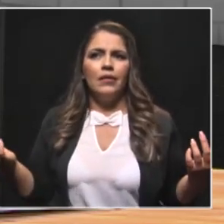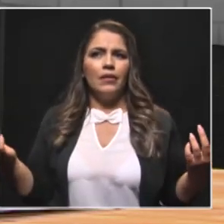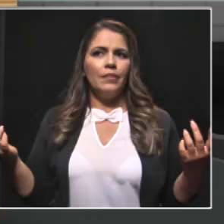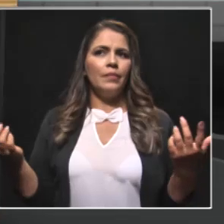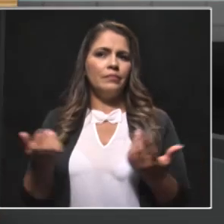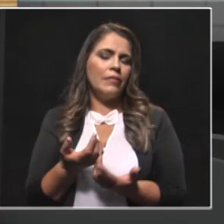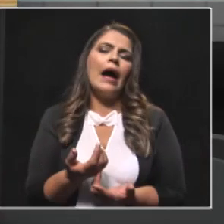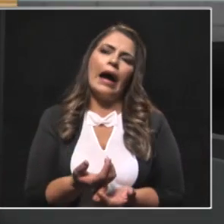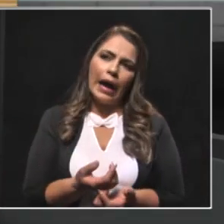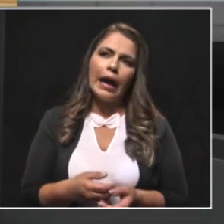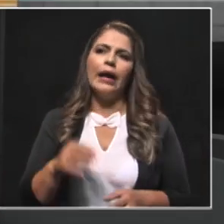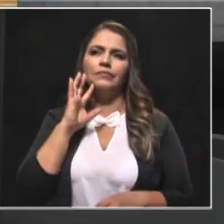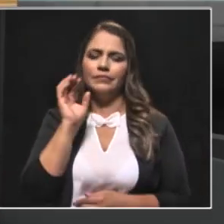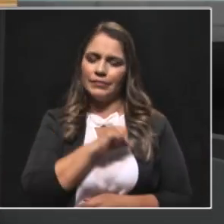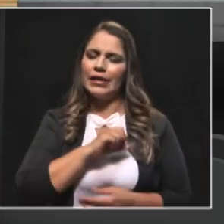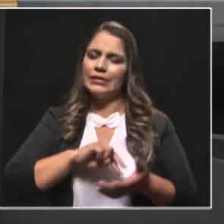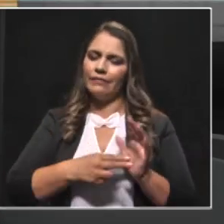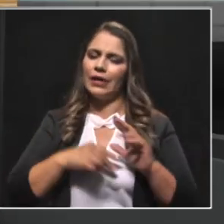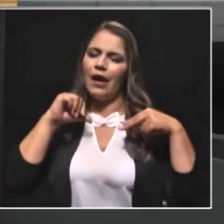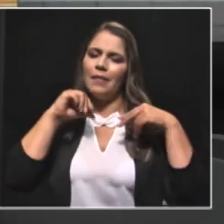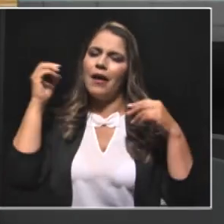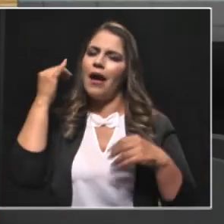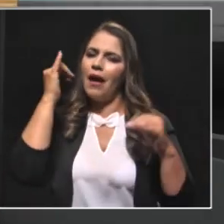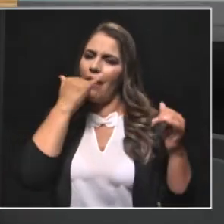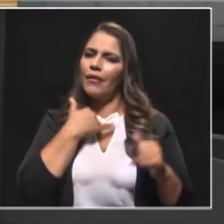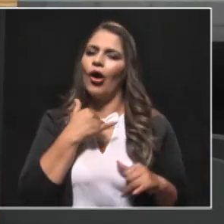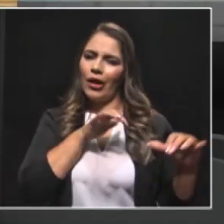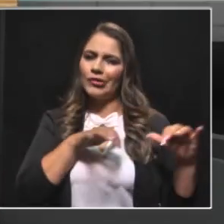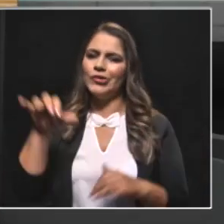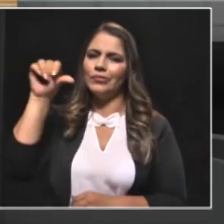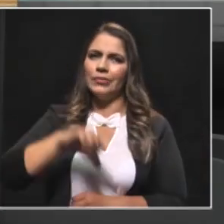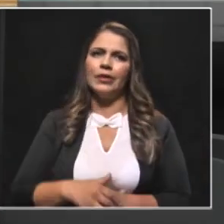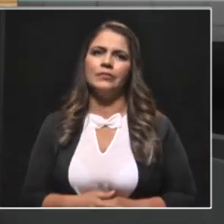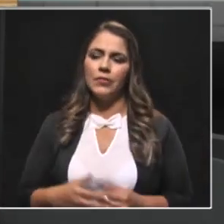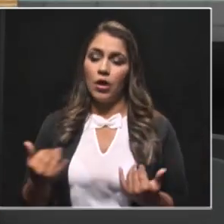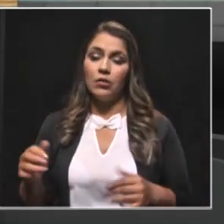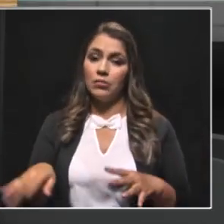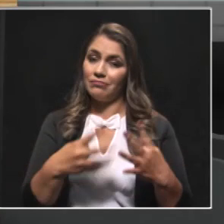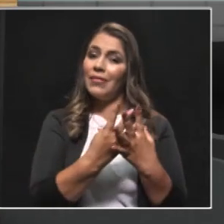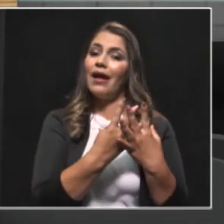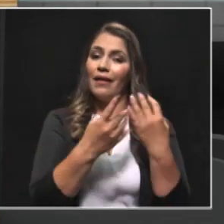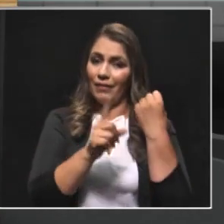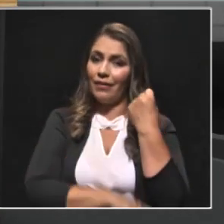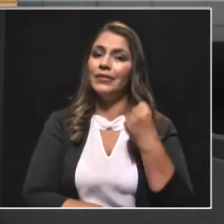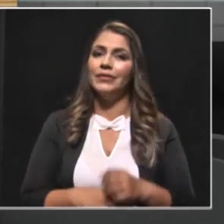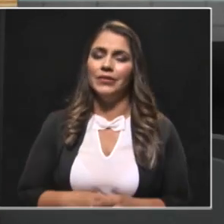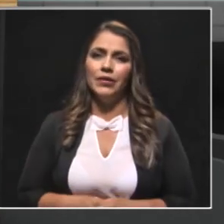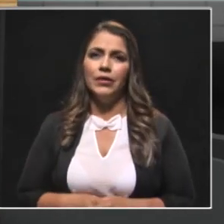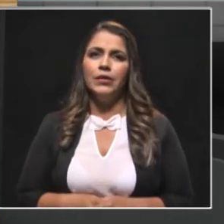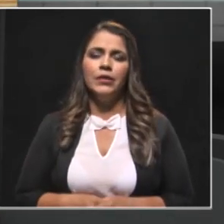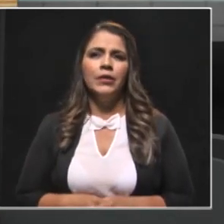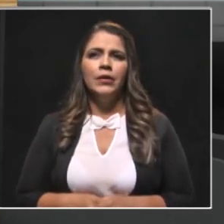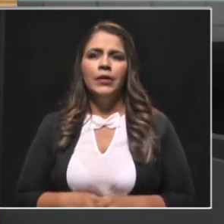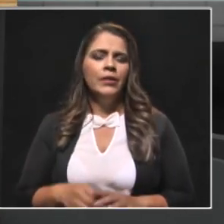en Envigado? Y es ahí donde se da el delito, y eso hoy ya tiene, digamos, una pena de cárcel de acuerdo con el código.